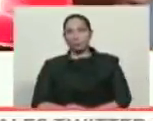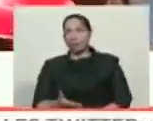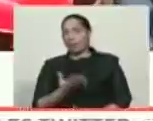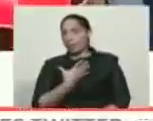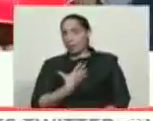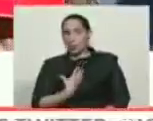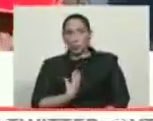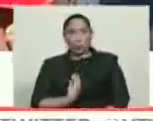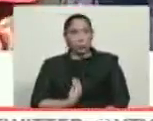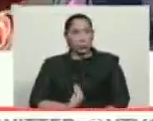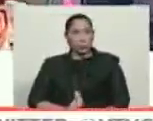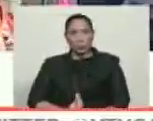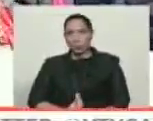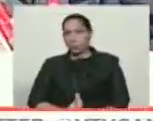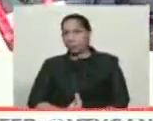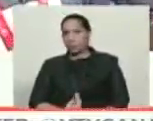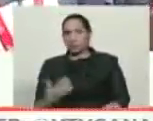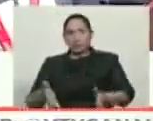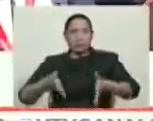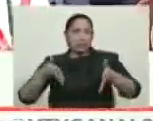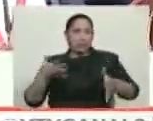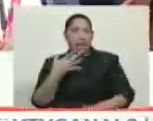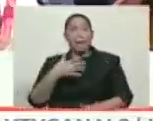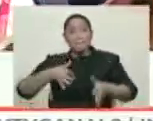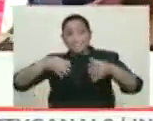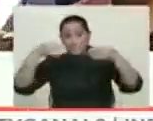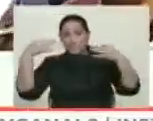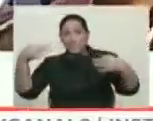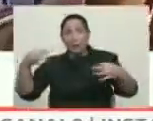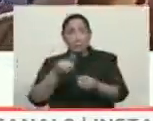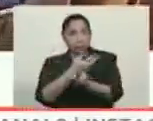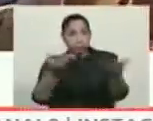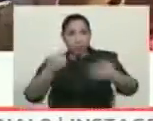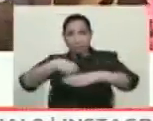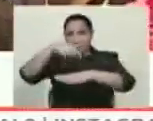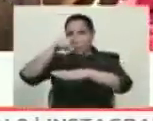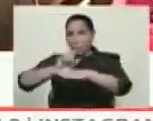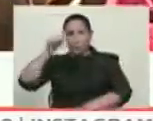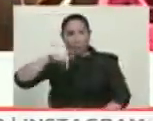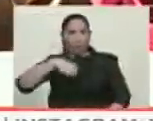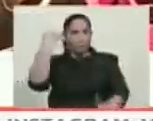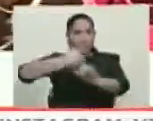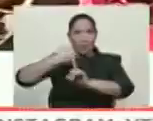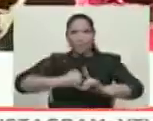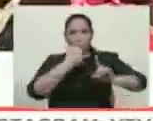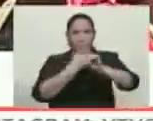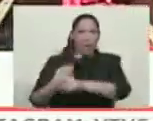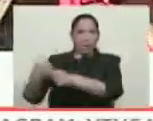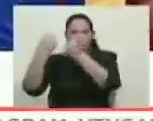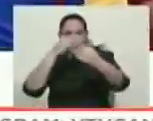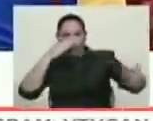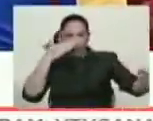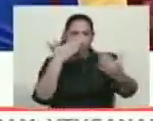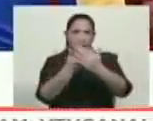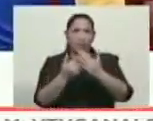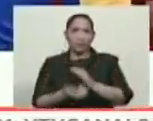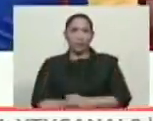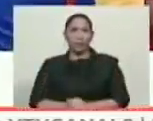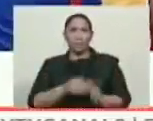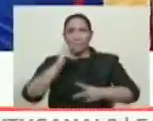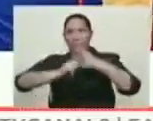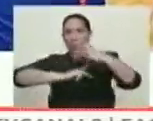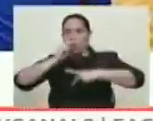papel! Pero qué gran papel el de ustedes, hoy protagonista de la batalla económica al frente con la